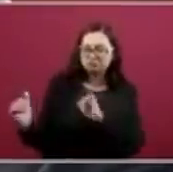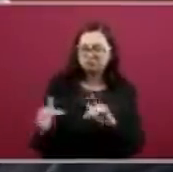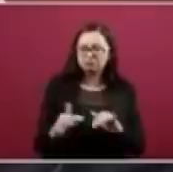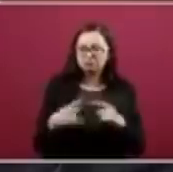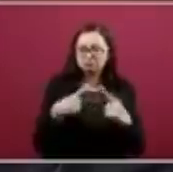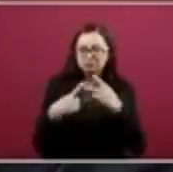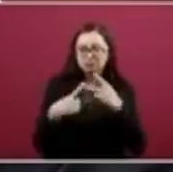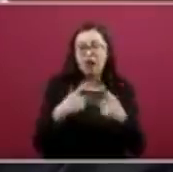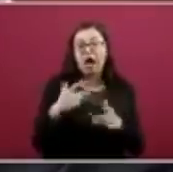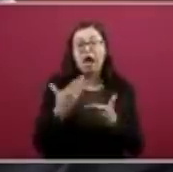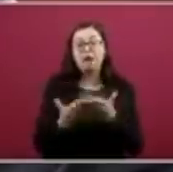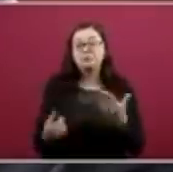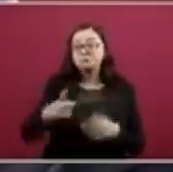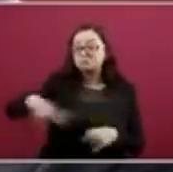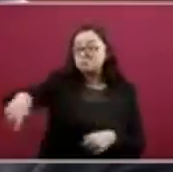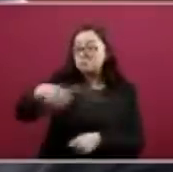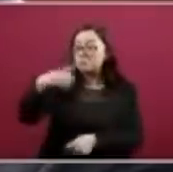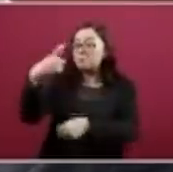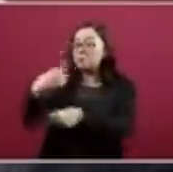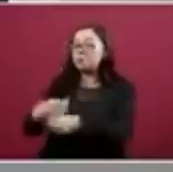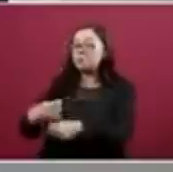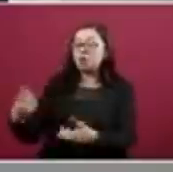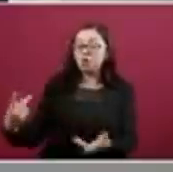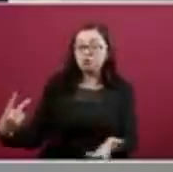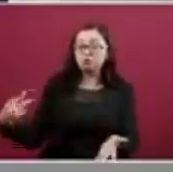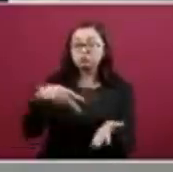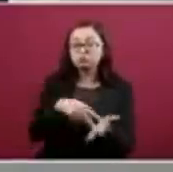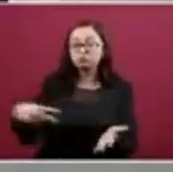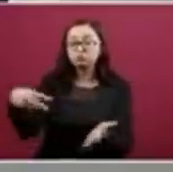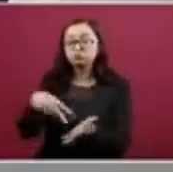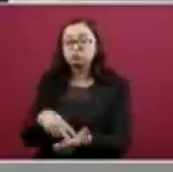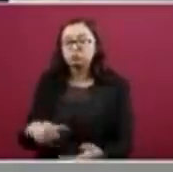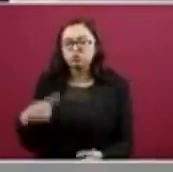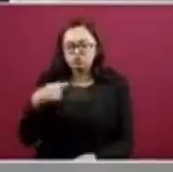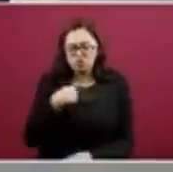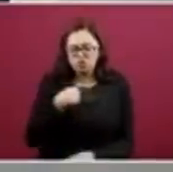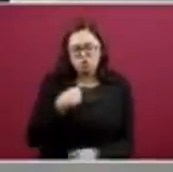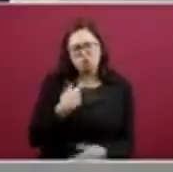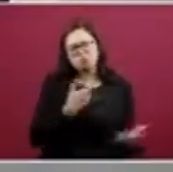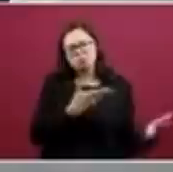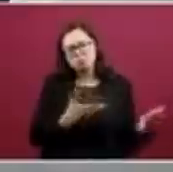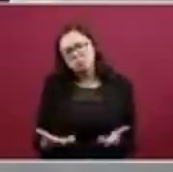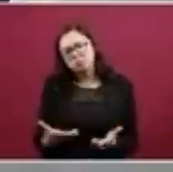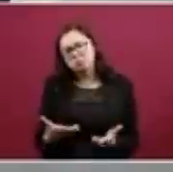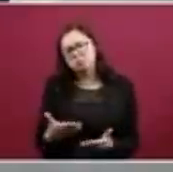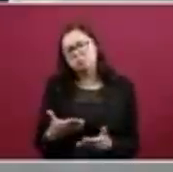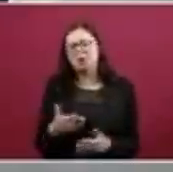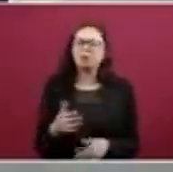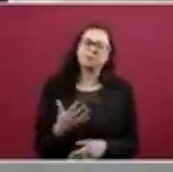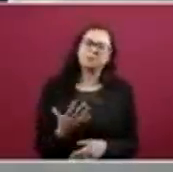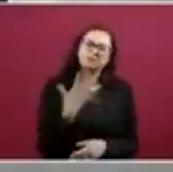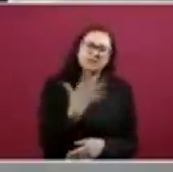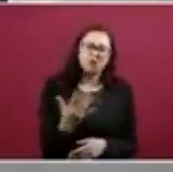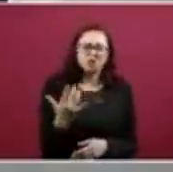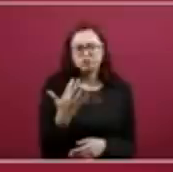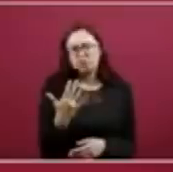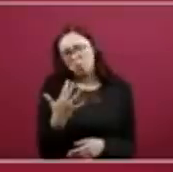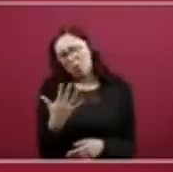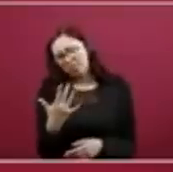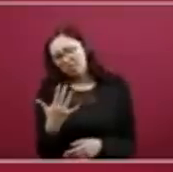Me ganan, yo llego al 6:10 y ya están ahí